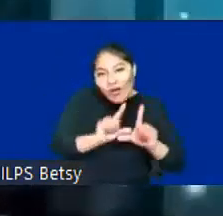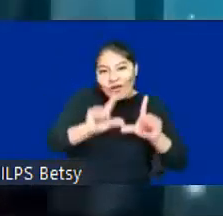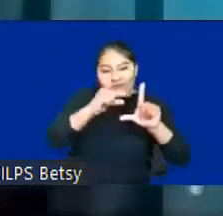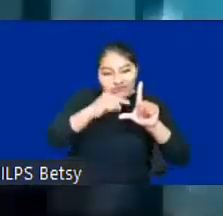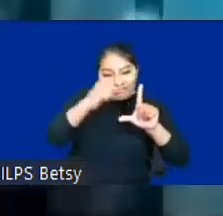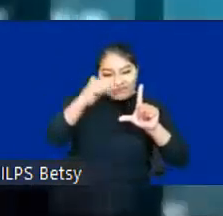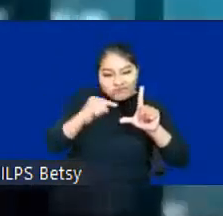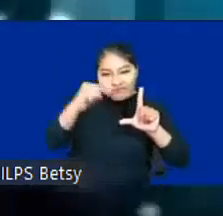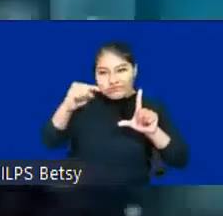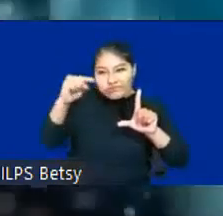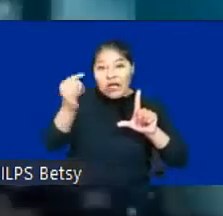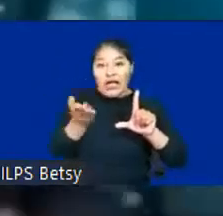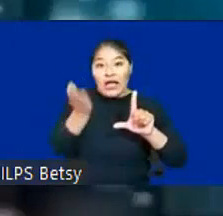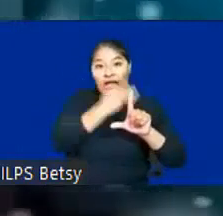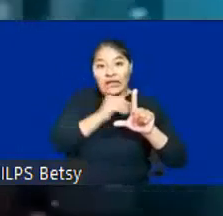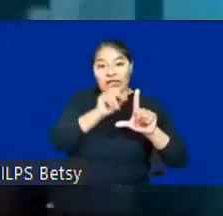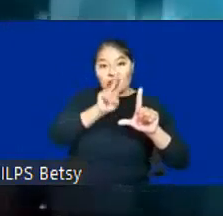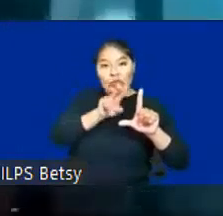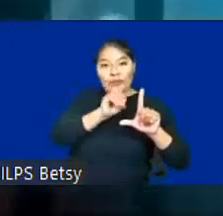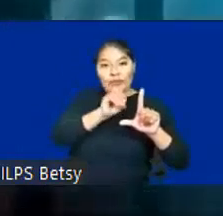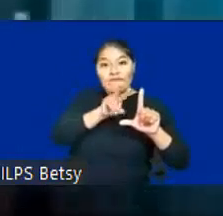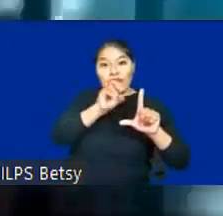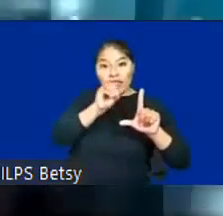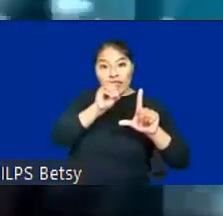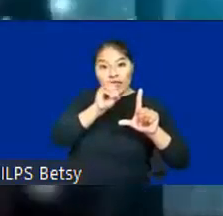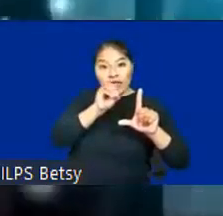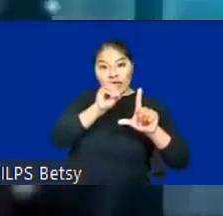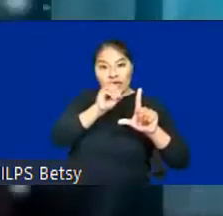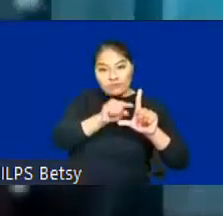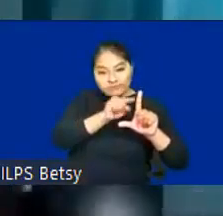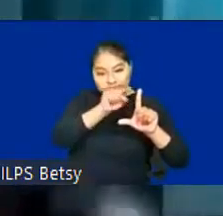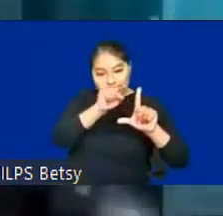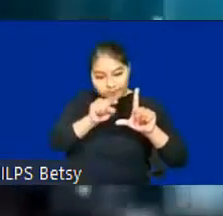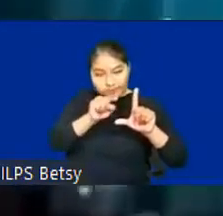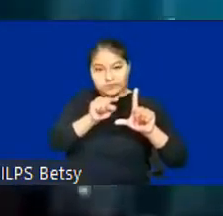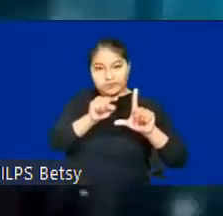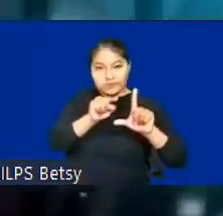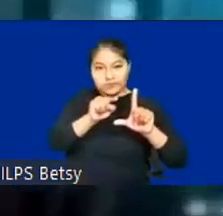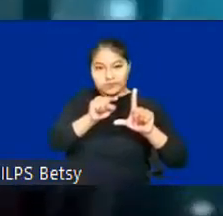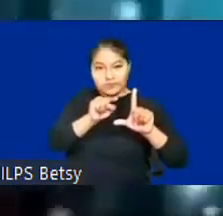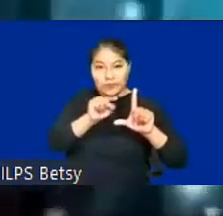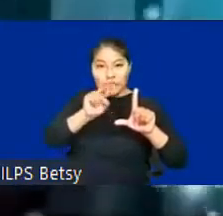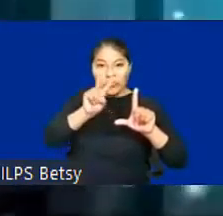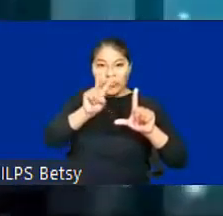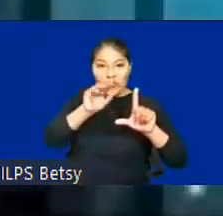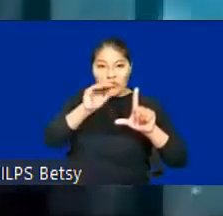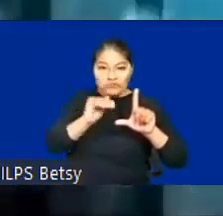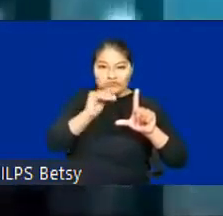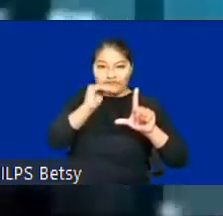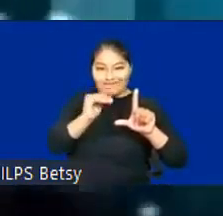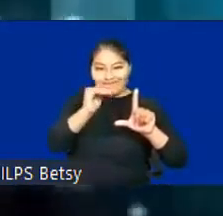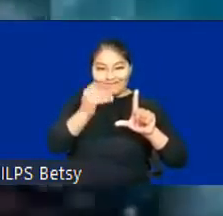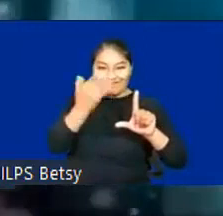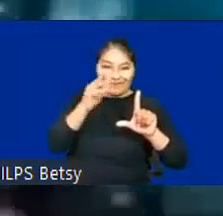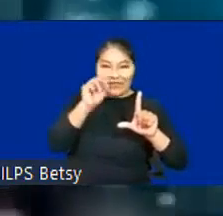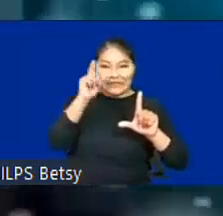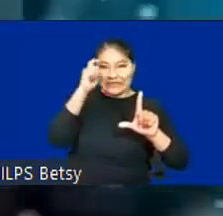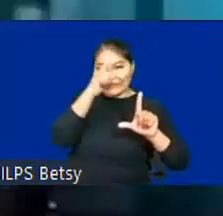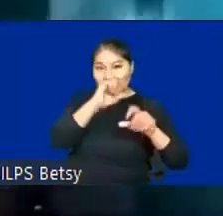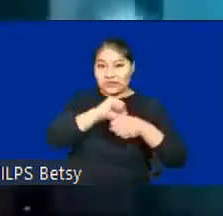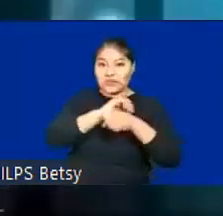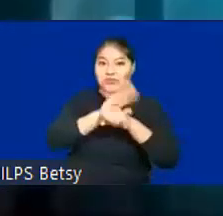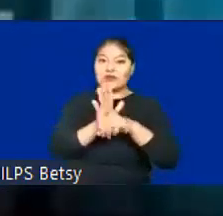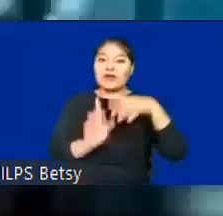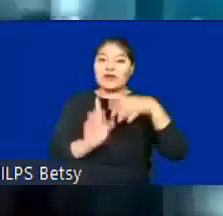durante el año 2020, ¿no? Como sabemos, en el año 2020, los dos primeros meses fueron meses prepandemia, si queremos denominarlo